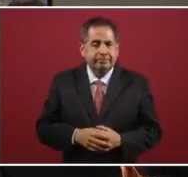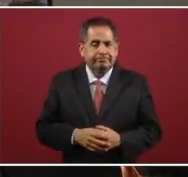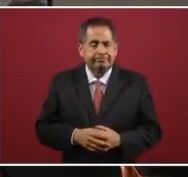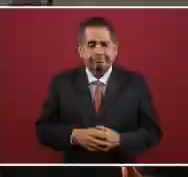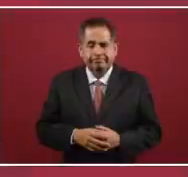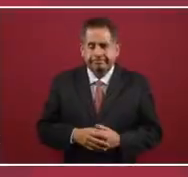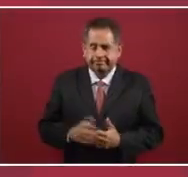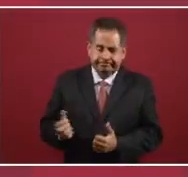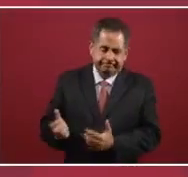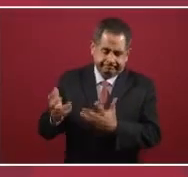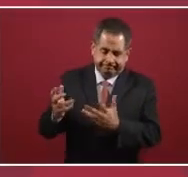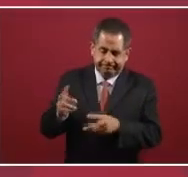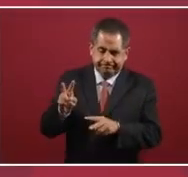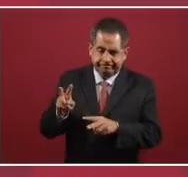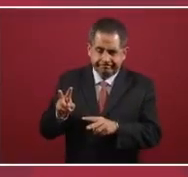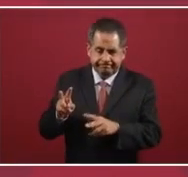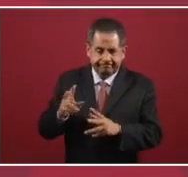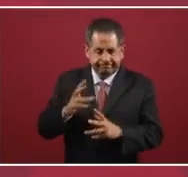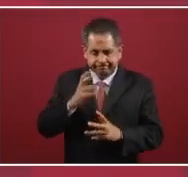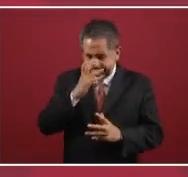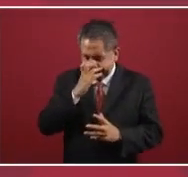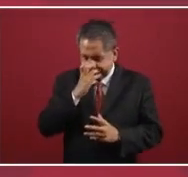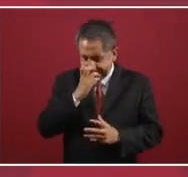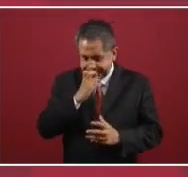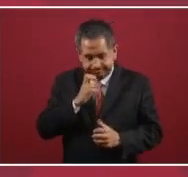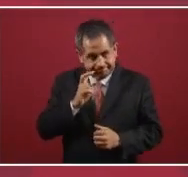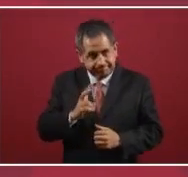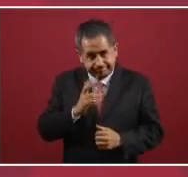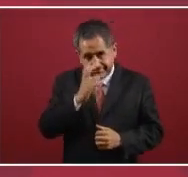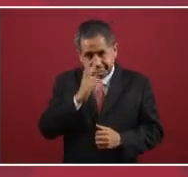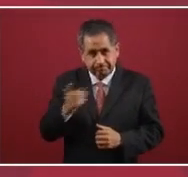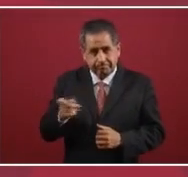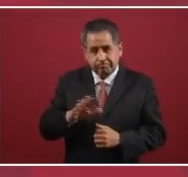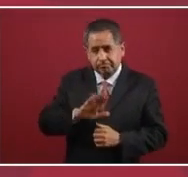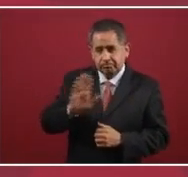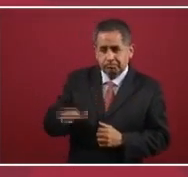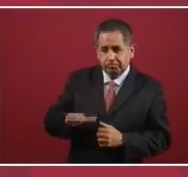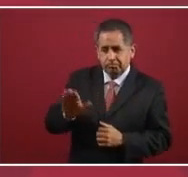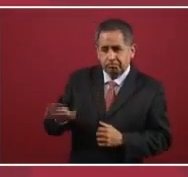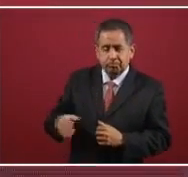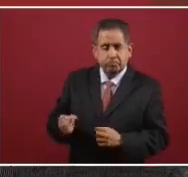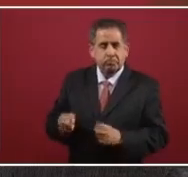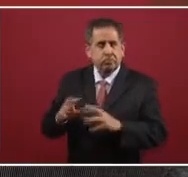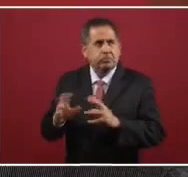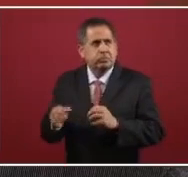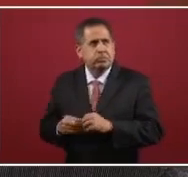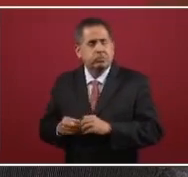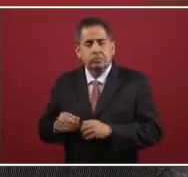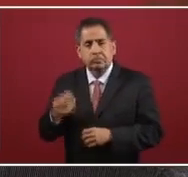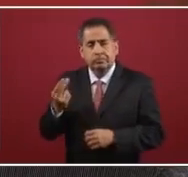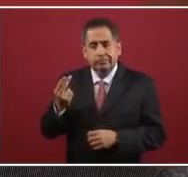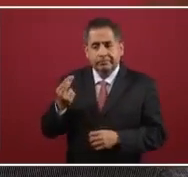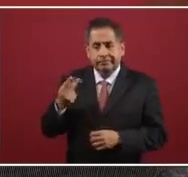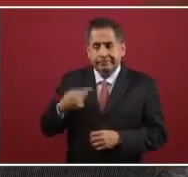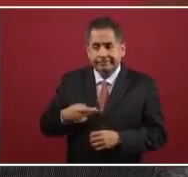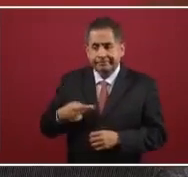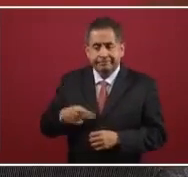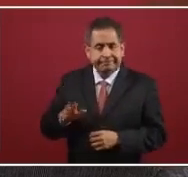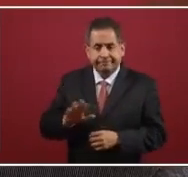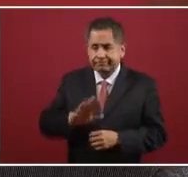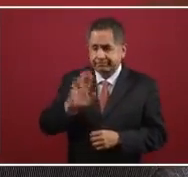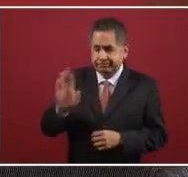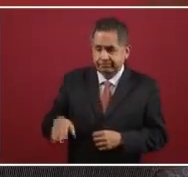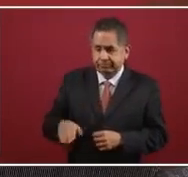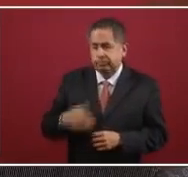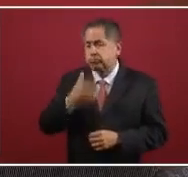llena de tristeza, el que hayan perdido la vida hasta ahora 25 personas,